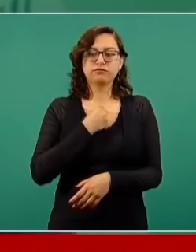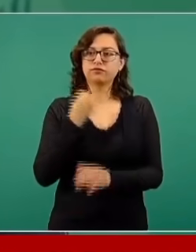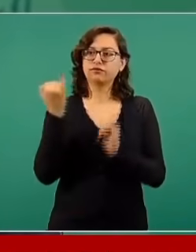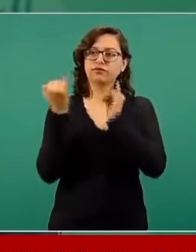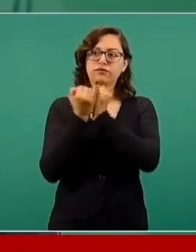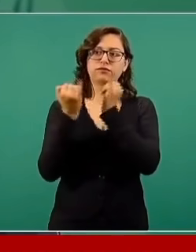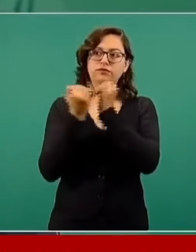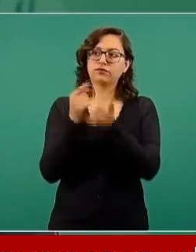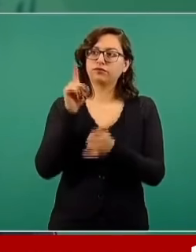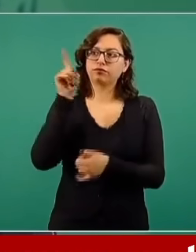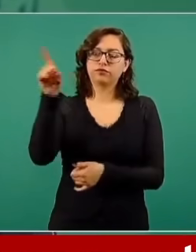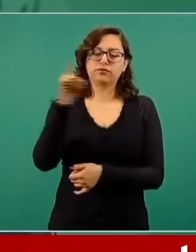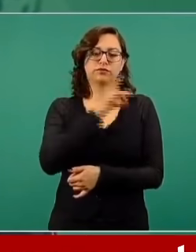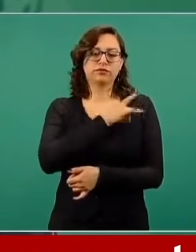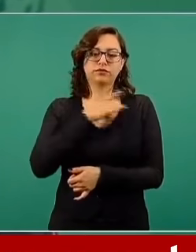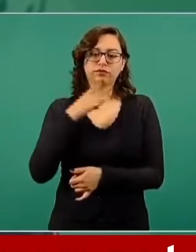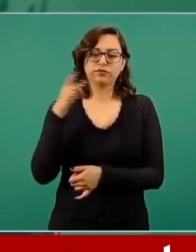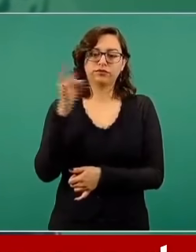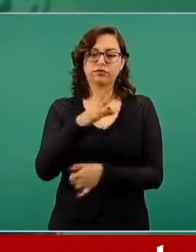en